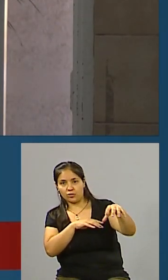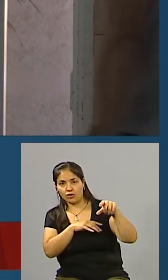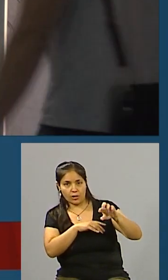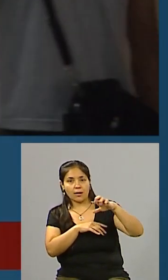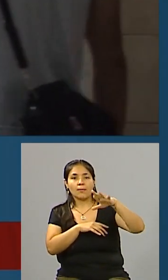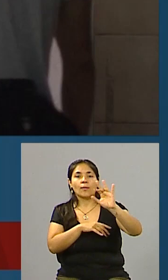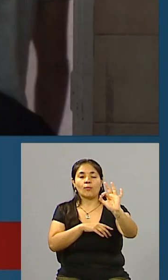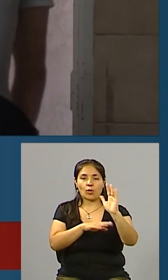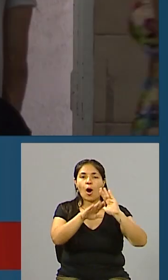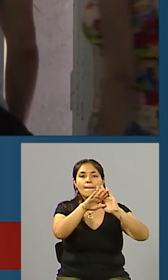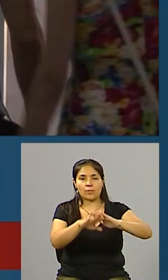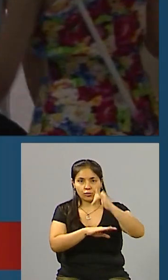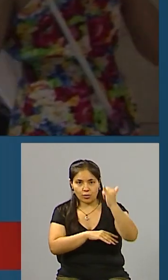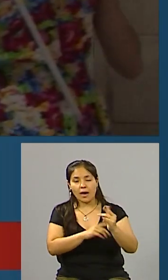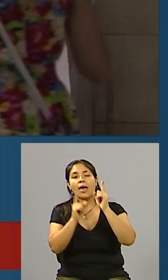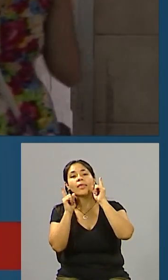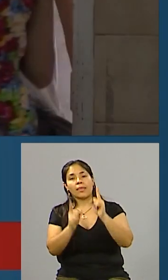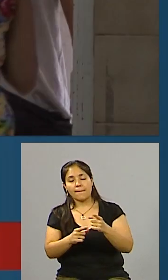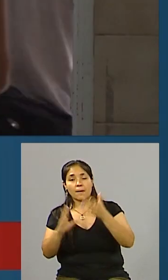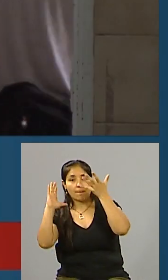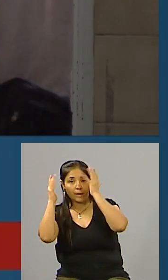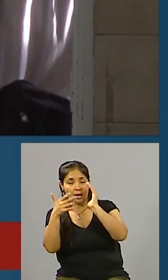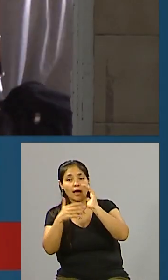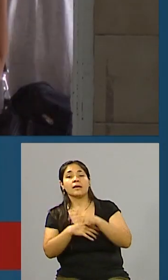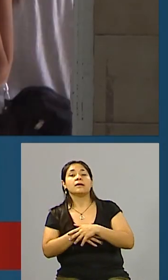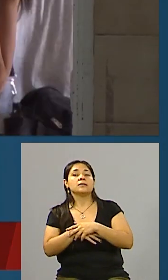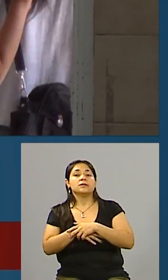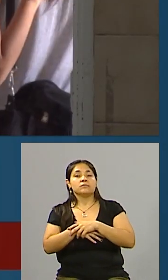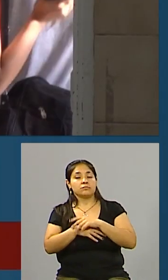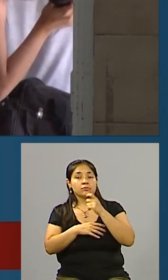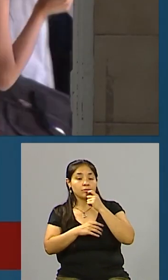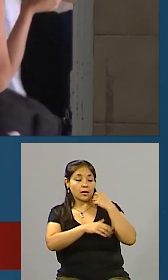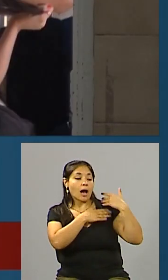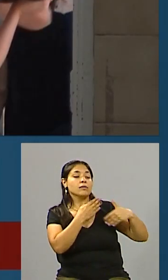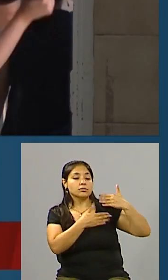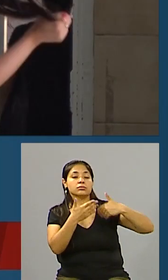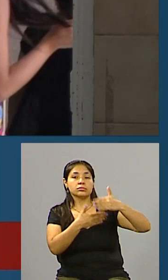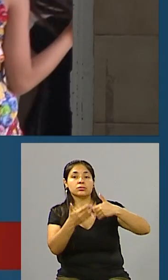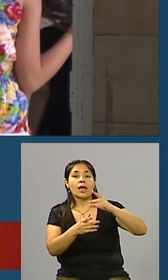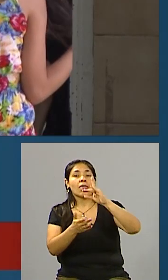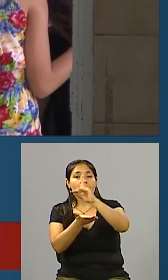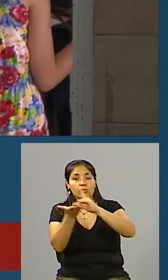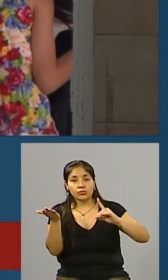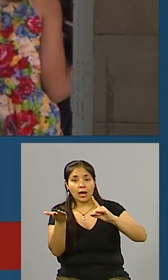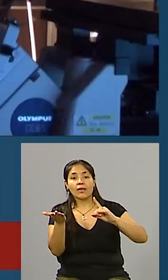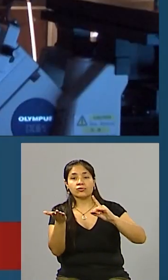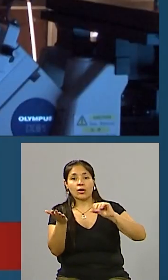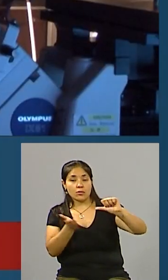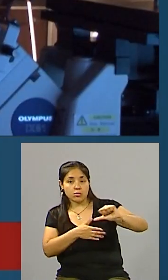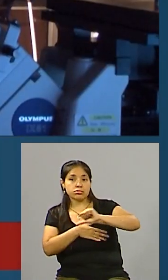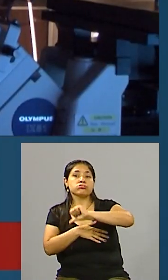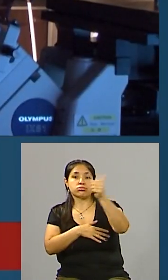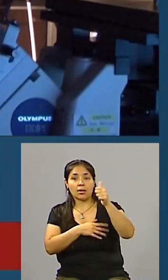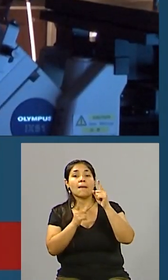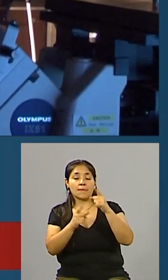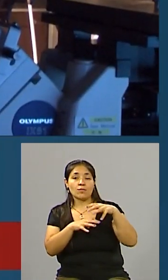PRO. Vamos a tener también el apoyo a Milei, si todo va como hasta este momento, de diputados que fueron electos por